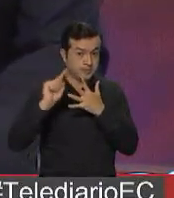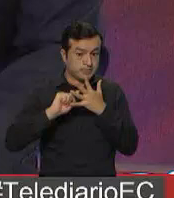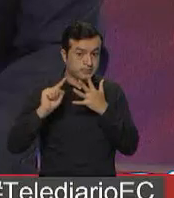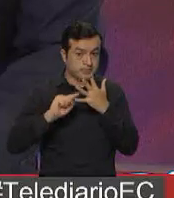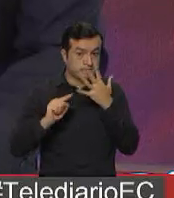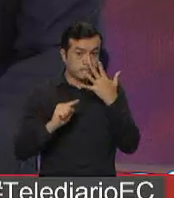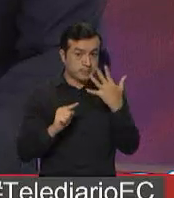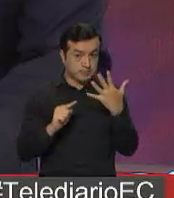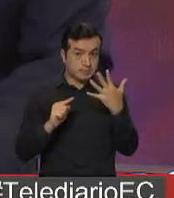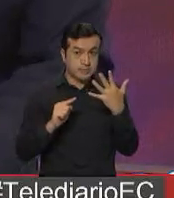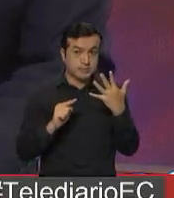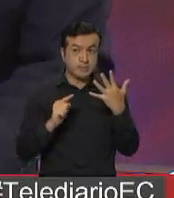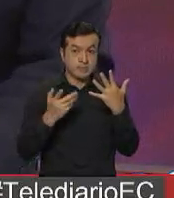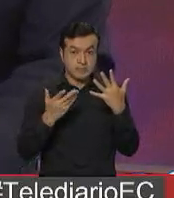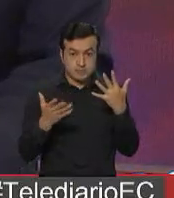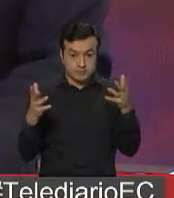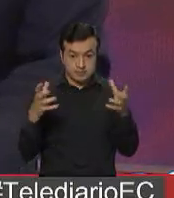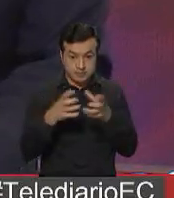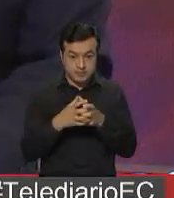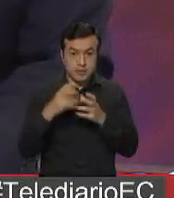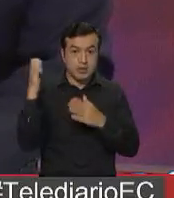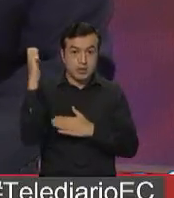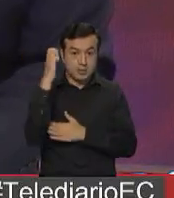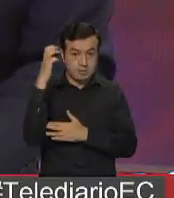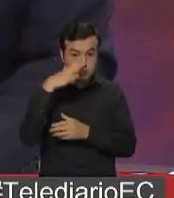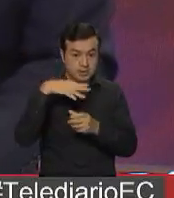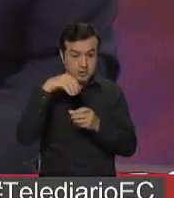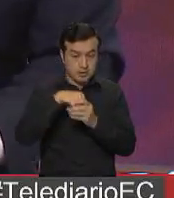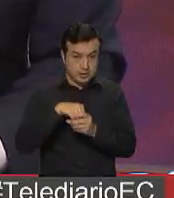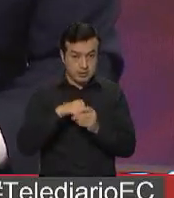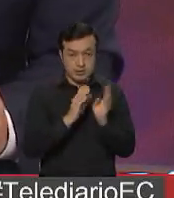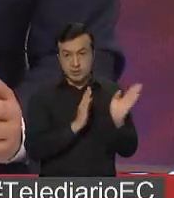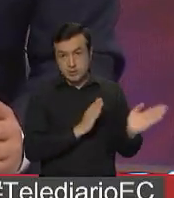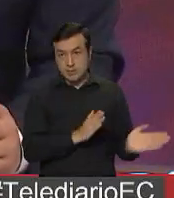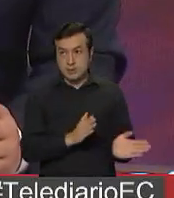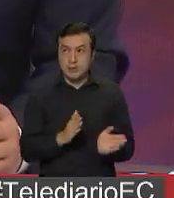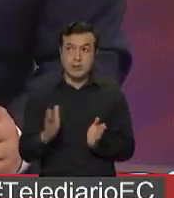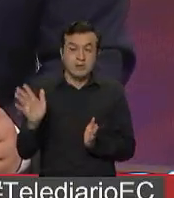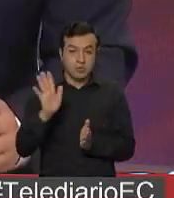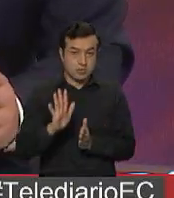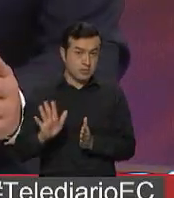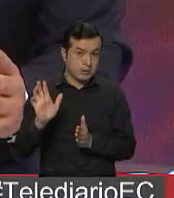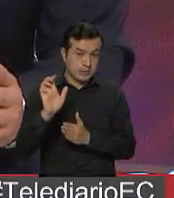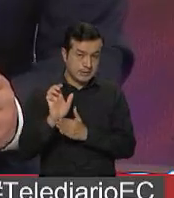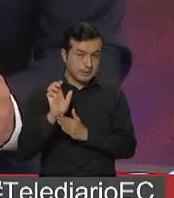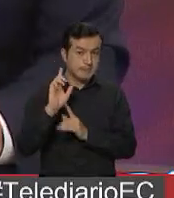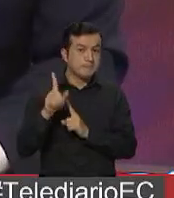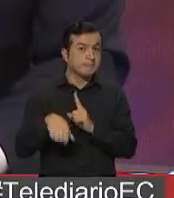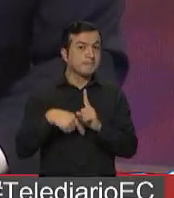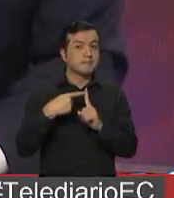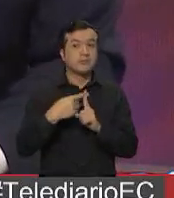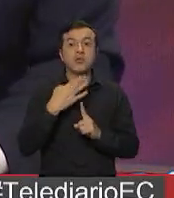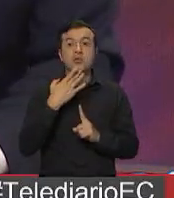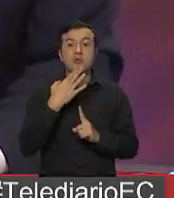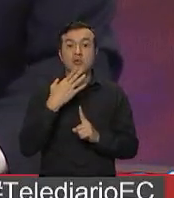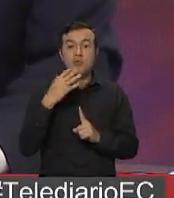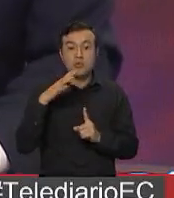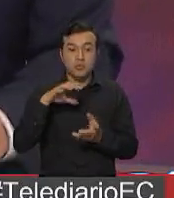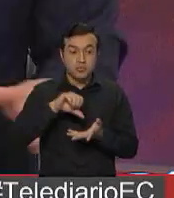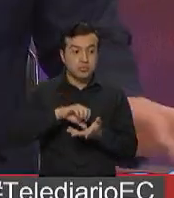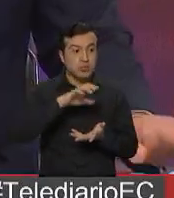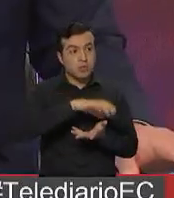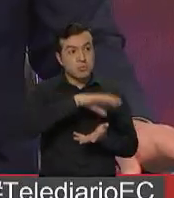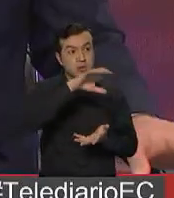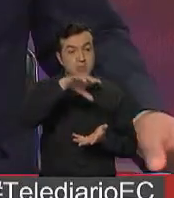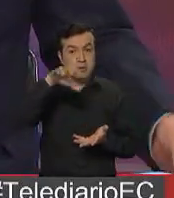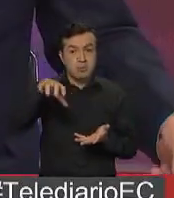de la semaforización por la emergencia sanitaria que se registra en el país y también los colores que están rigiendo en los